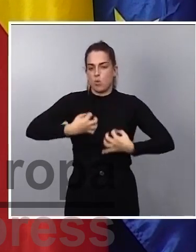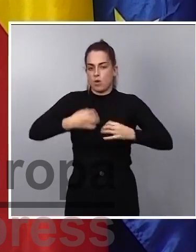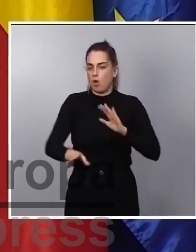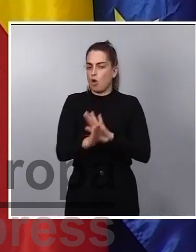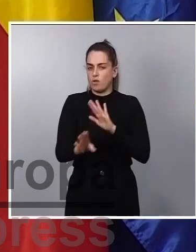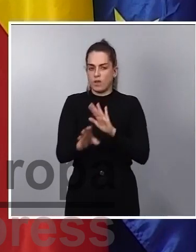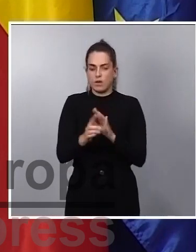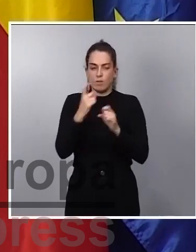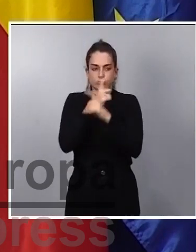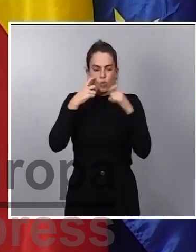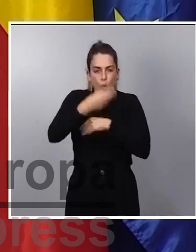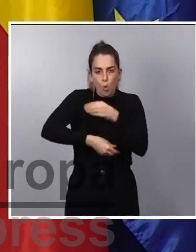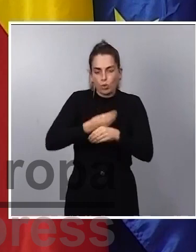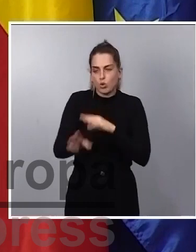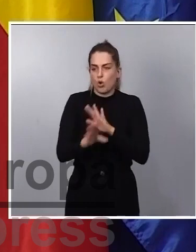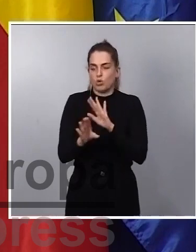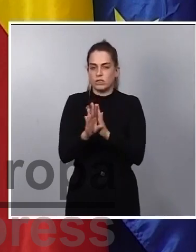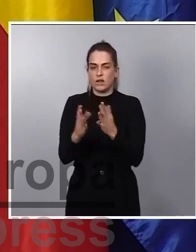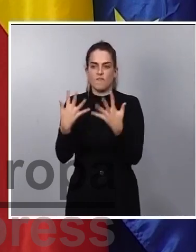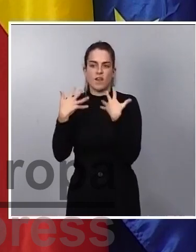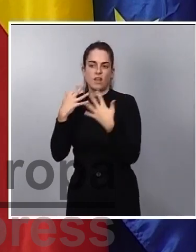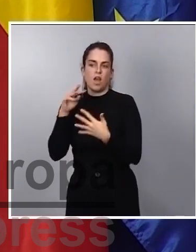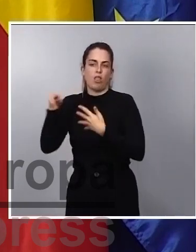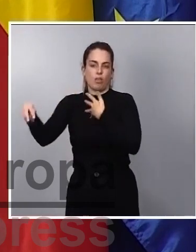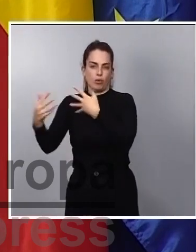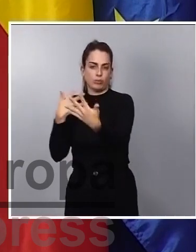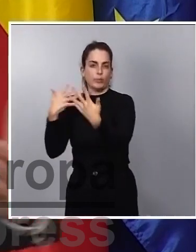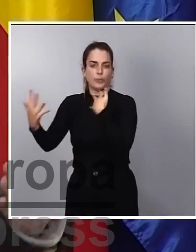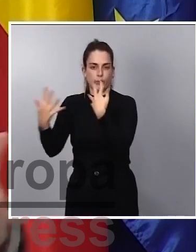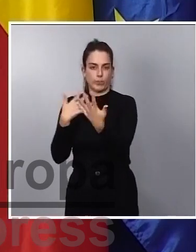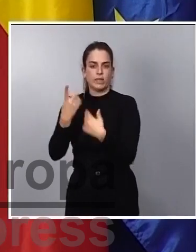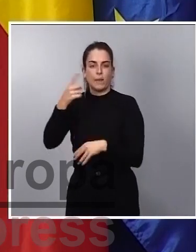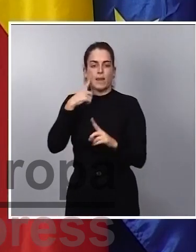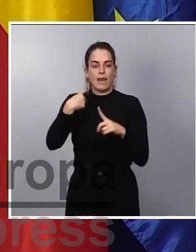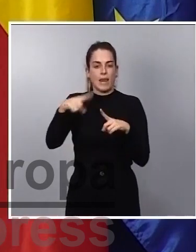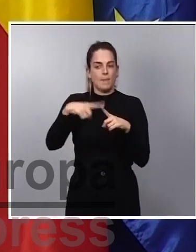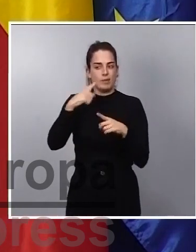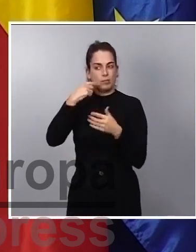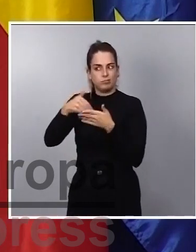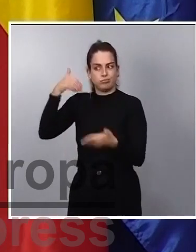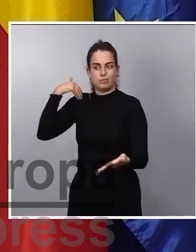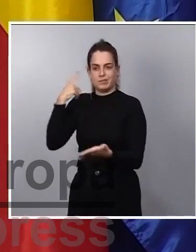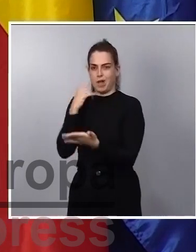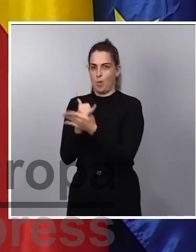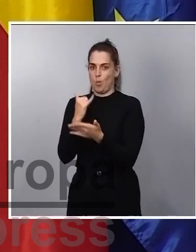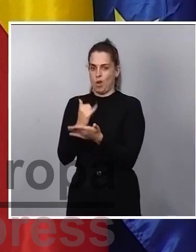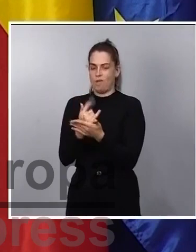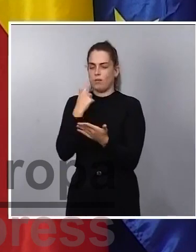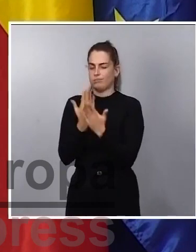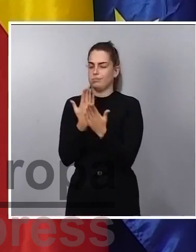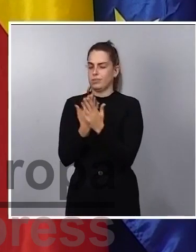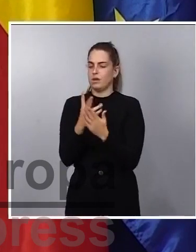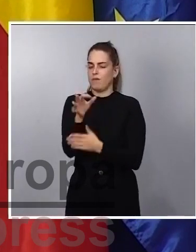mascarilla, con la ventilación cruzada, elementos que ya han sido probados a lo largo de todos los meses anteriores, y por lo tanto,